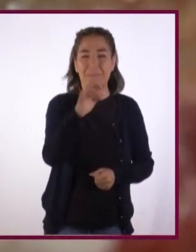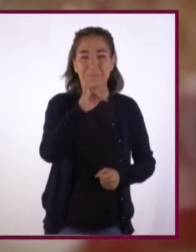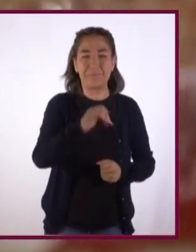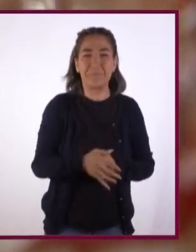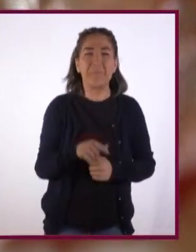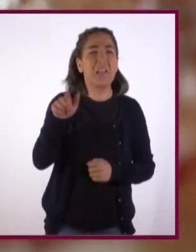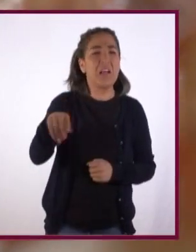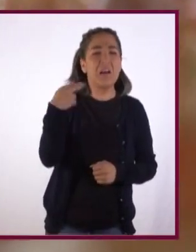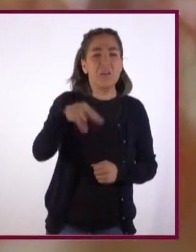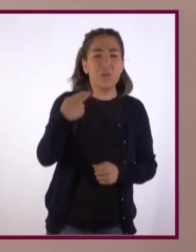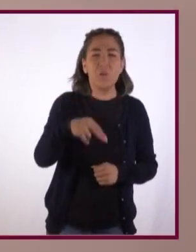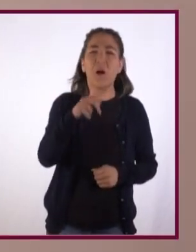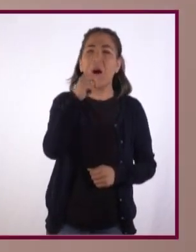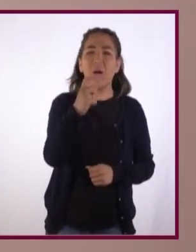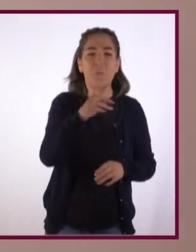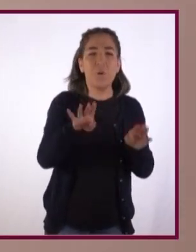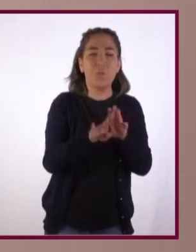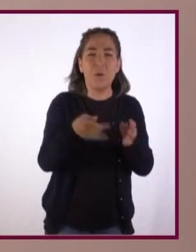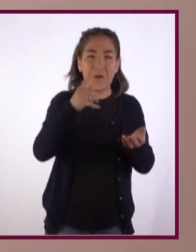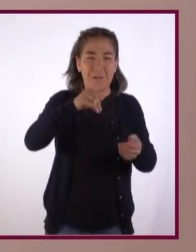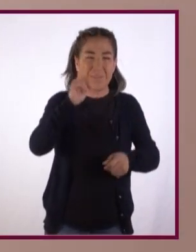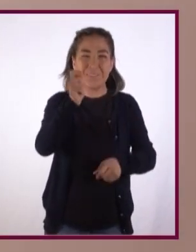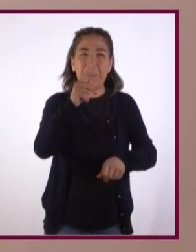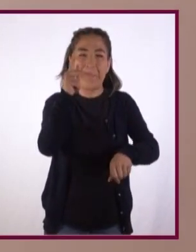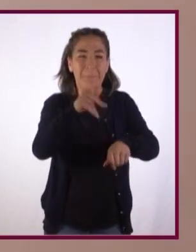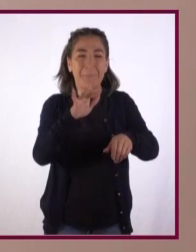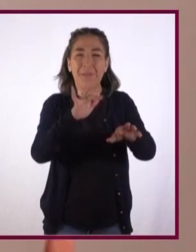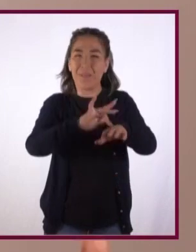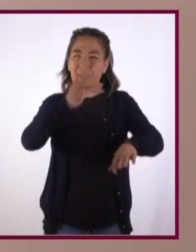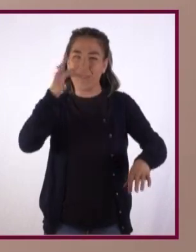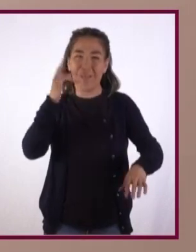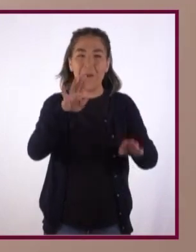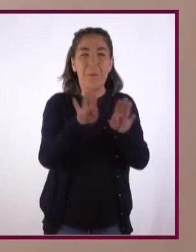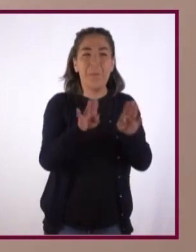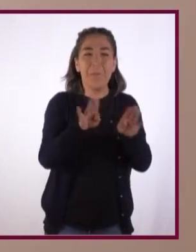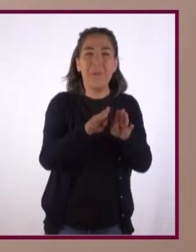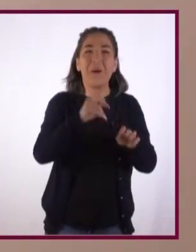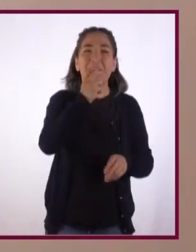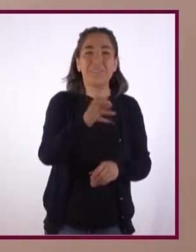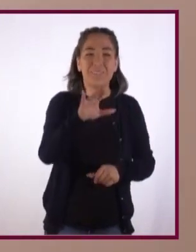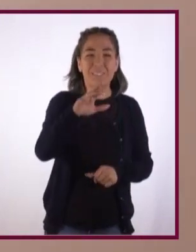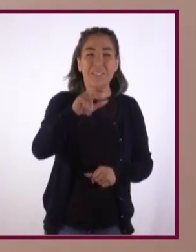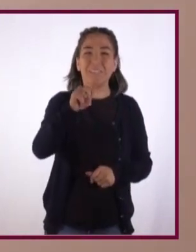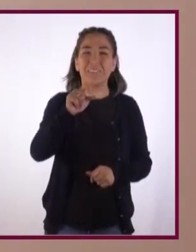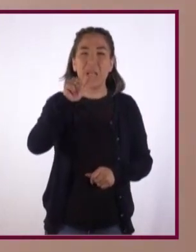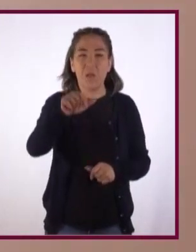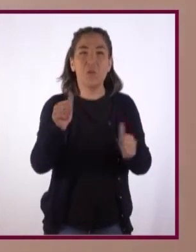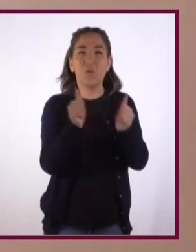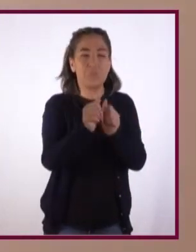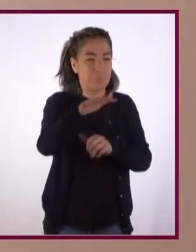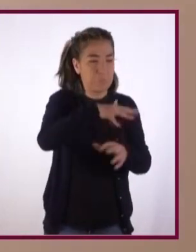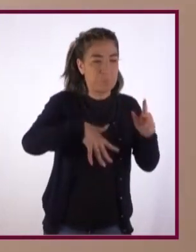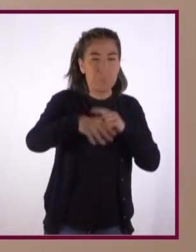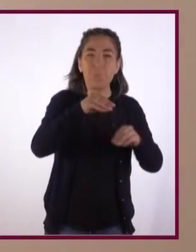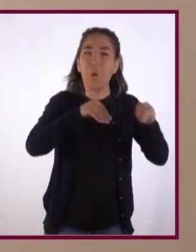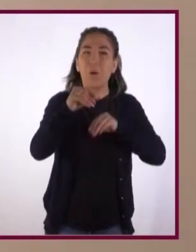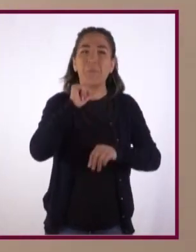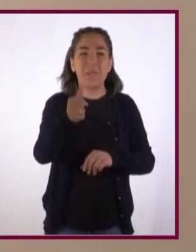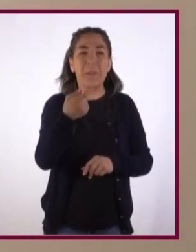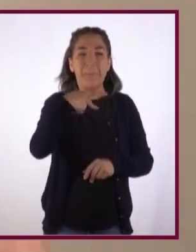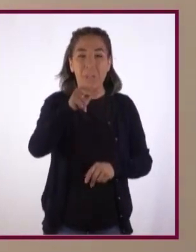Claro. Esta agua se hiela formando pequeños cristales, mientras que el resto de los componentes permanecen prácticamente